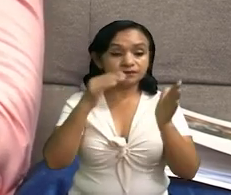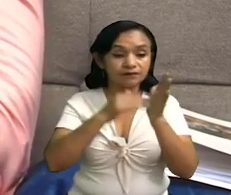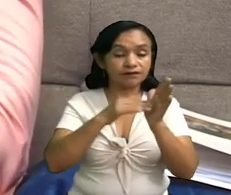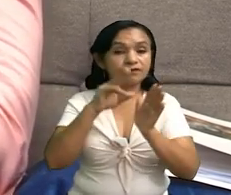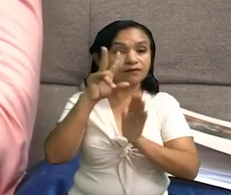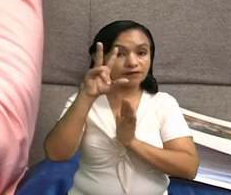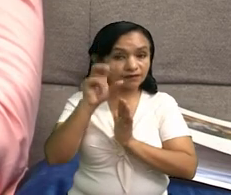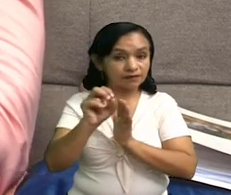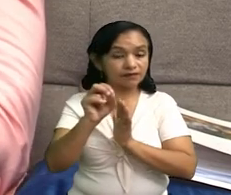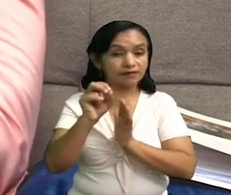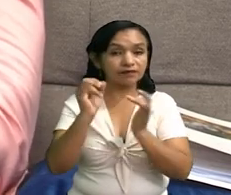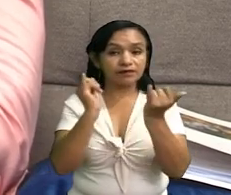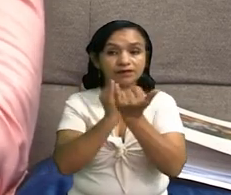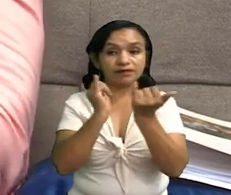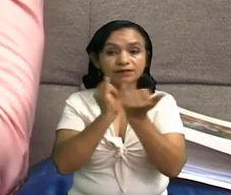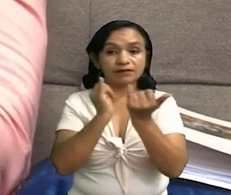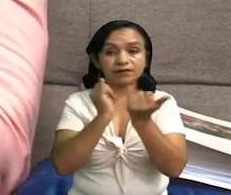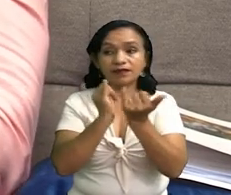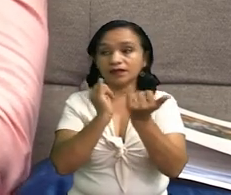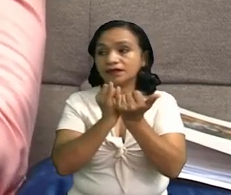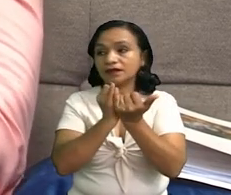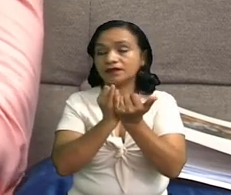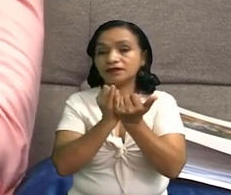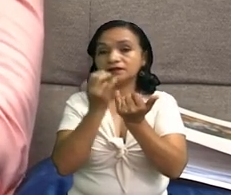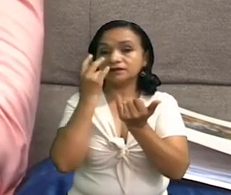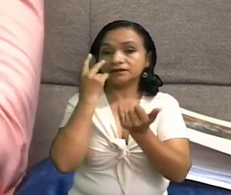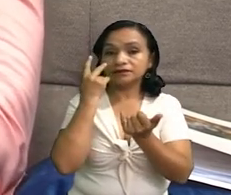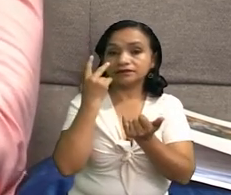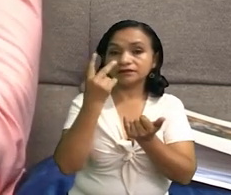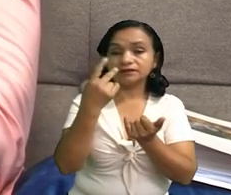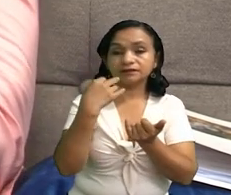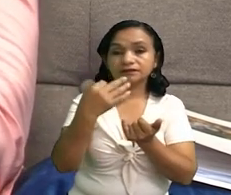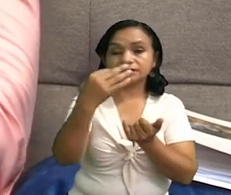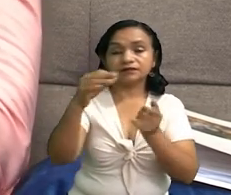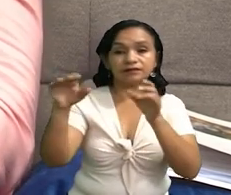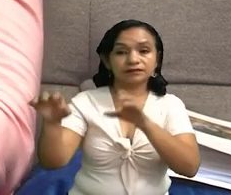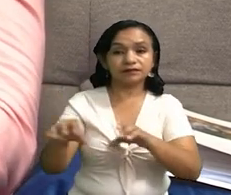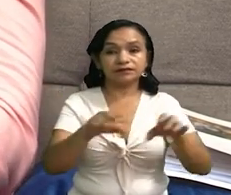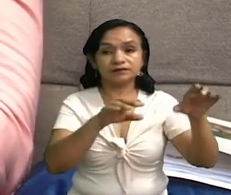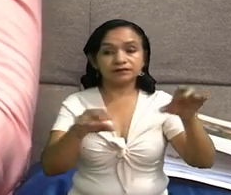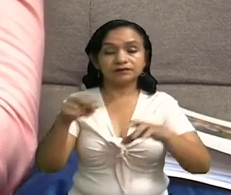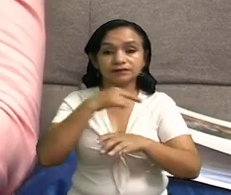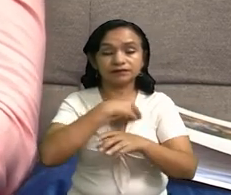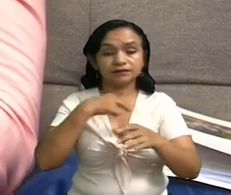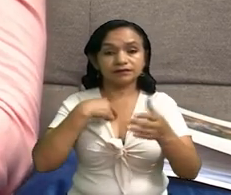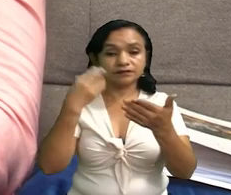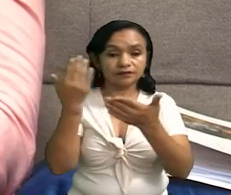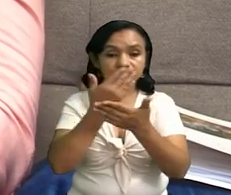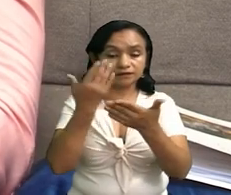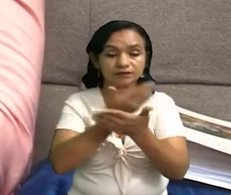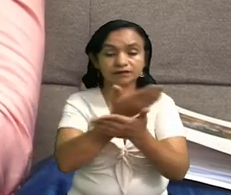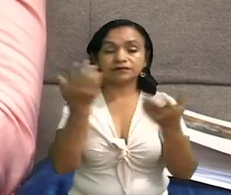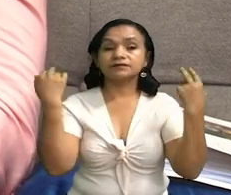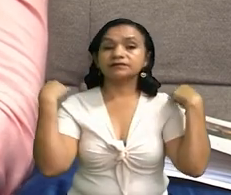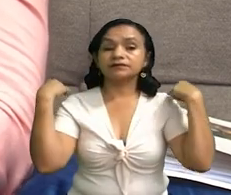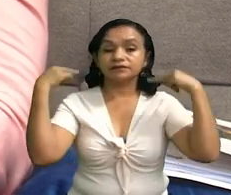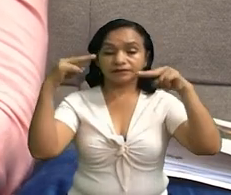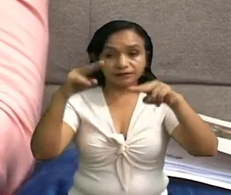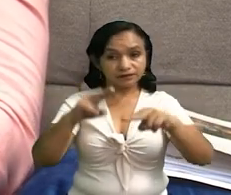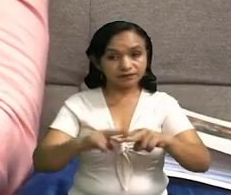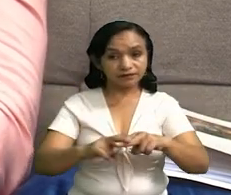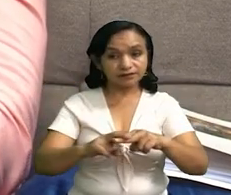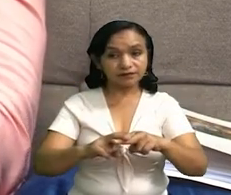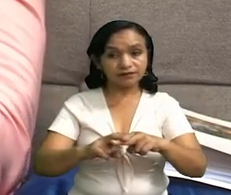tenemos ya en perspectiva las acciones que vamos a hacer con los estudiantes y con los profesores,